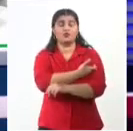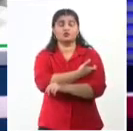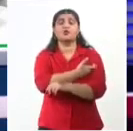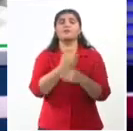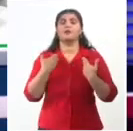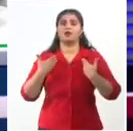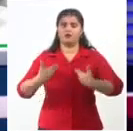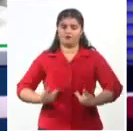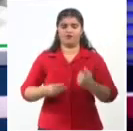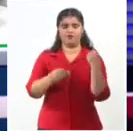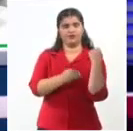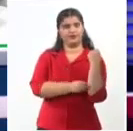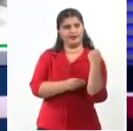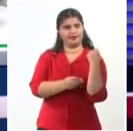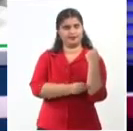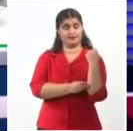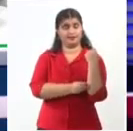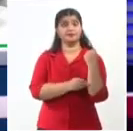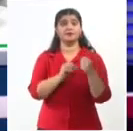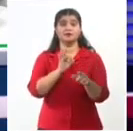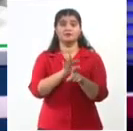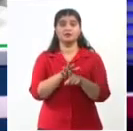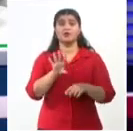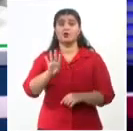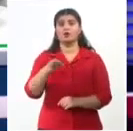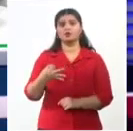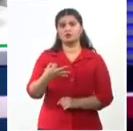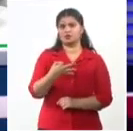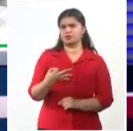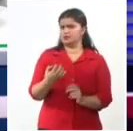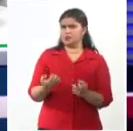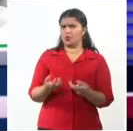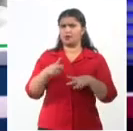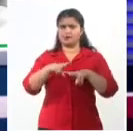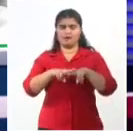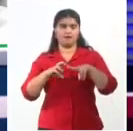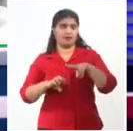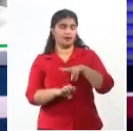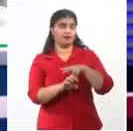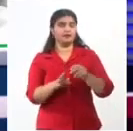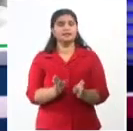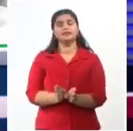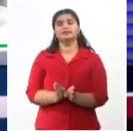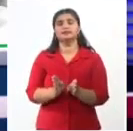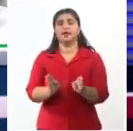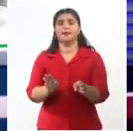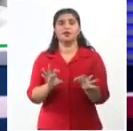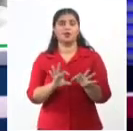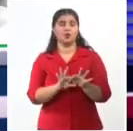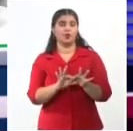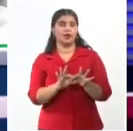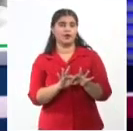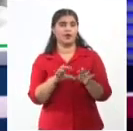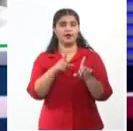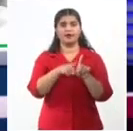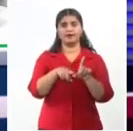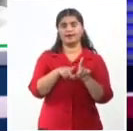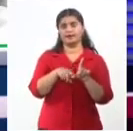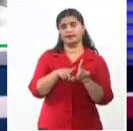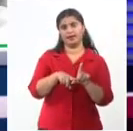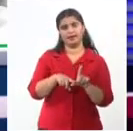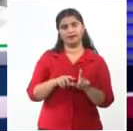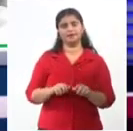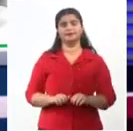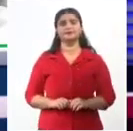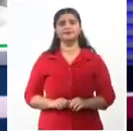refuerzo. Comenzará por 4 municipios capitalinos: Habana del Este, San Miguel del Padrón, Guanabacoa y Regla. Y los medios de